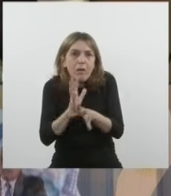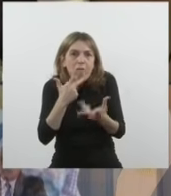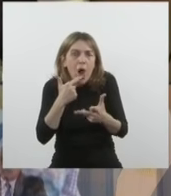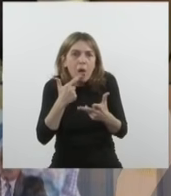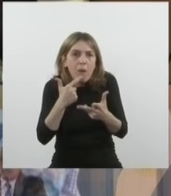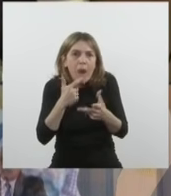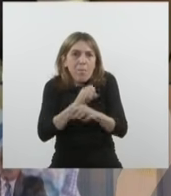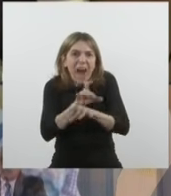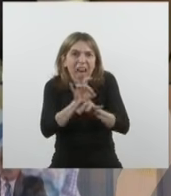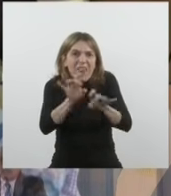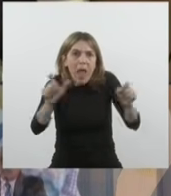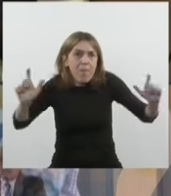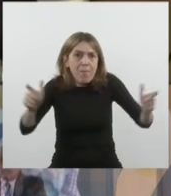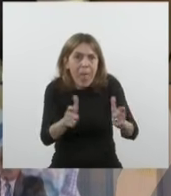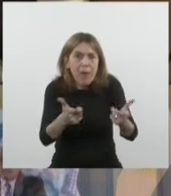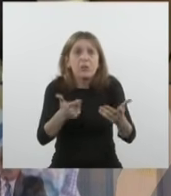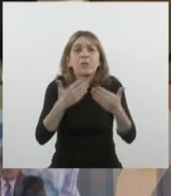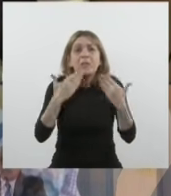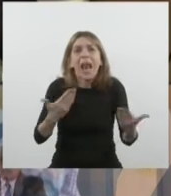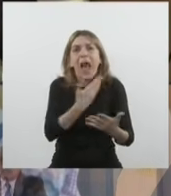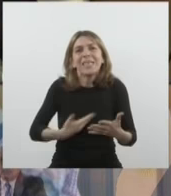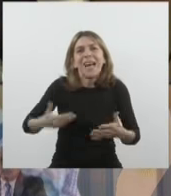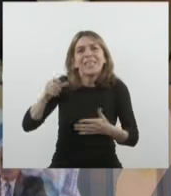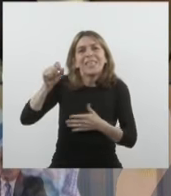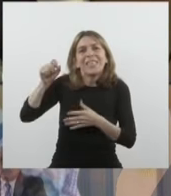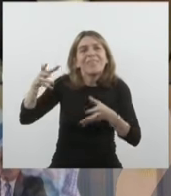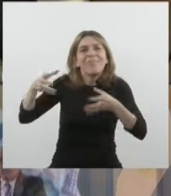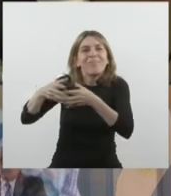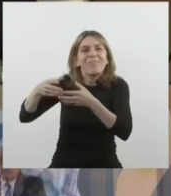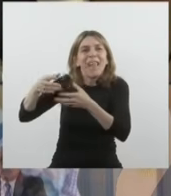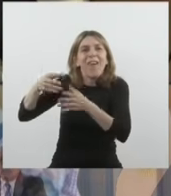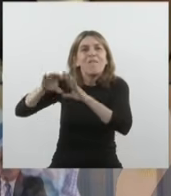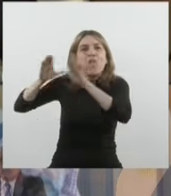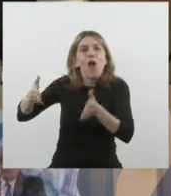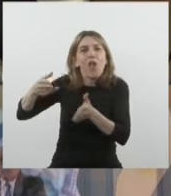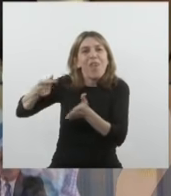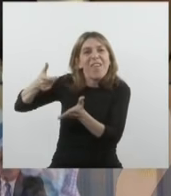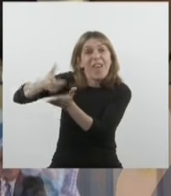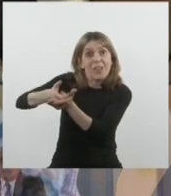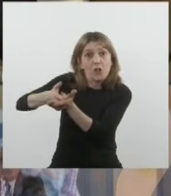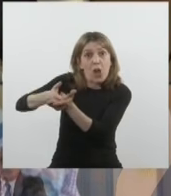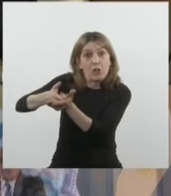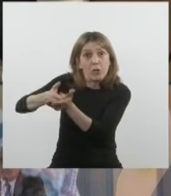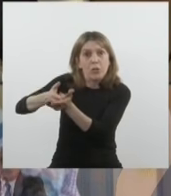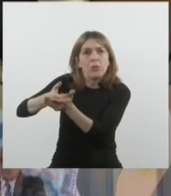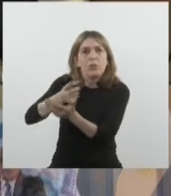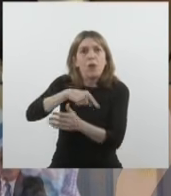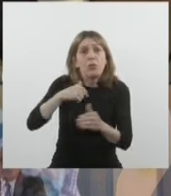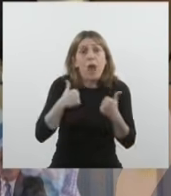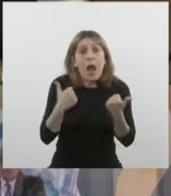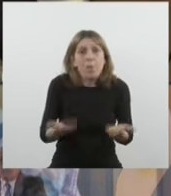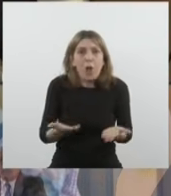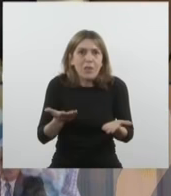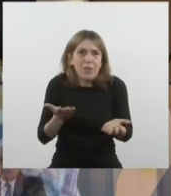gracias al apoyo prestado por el fondo de inversión directa vamos a aprovecharnos de